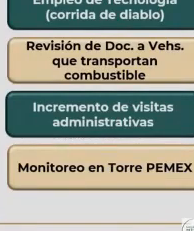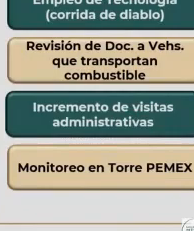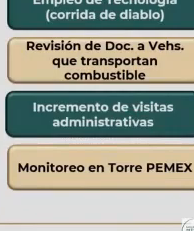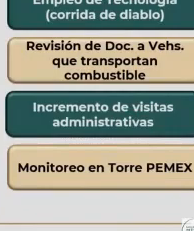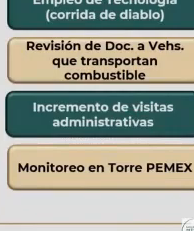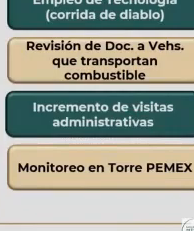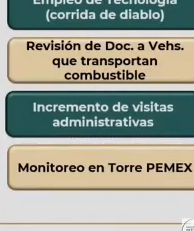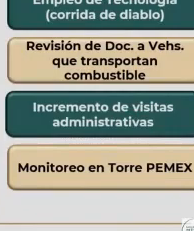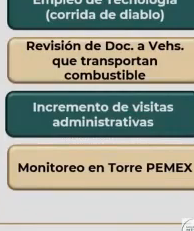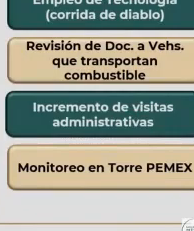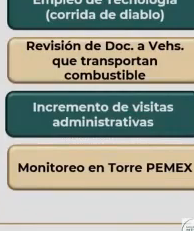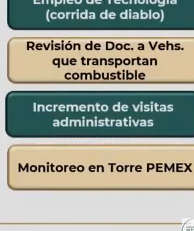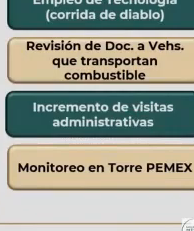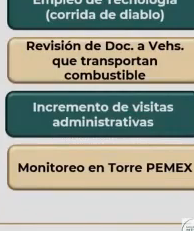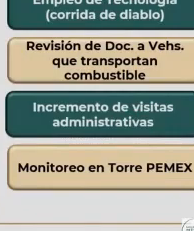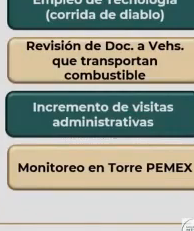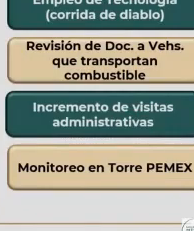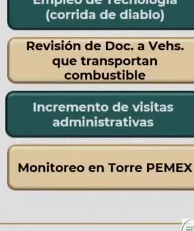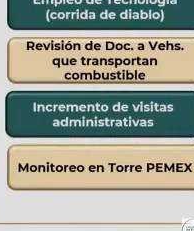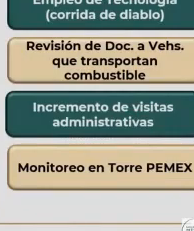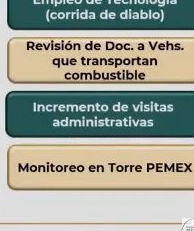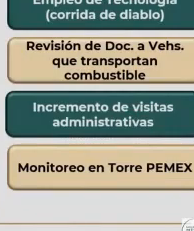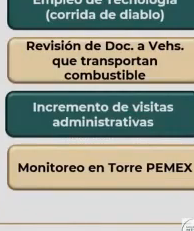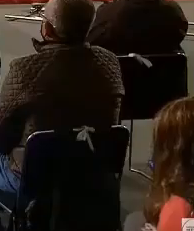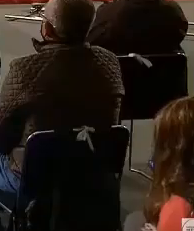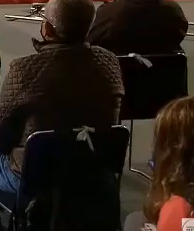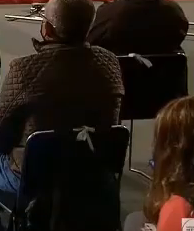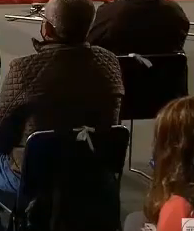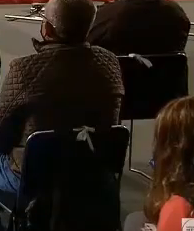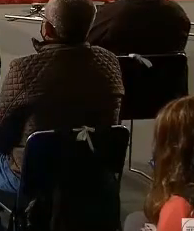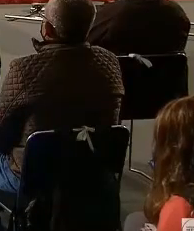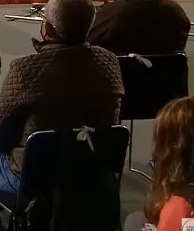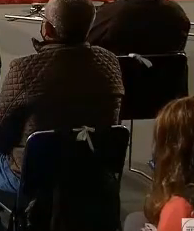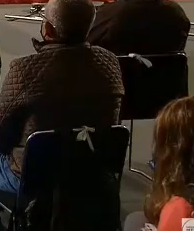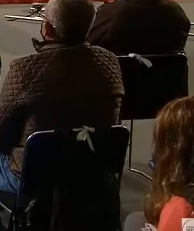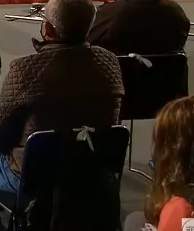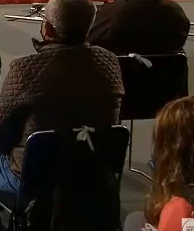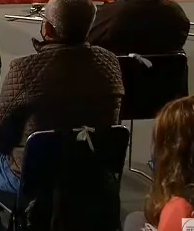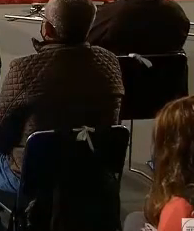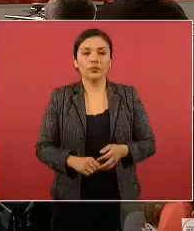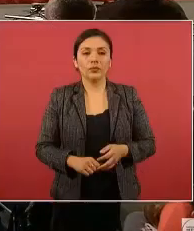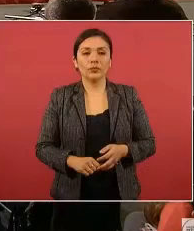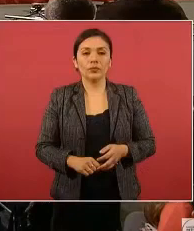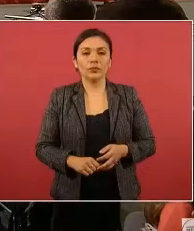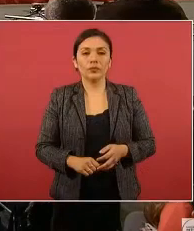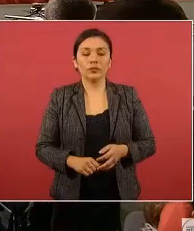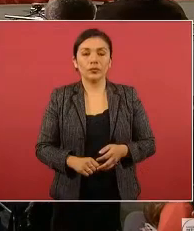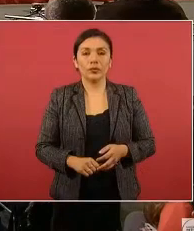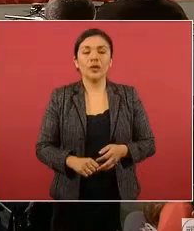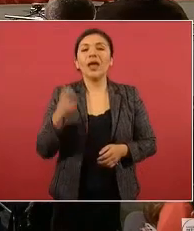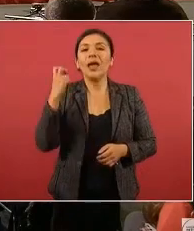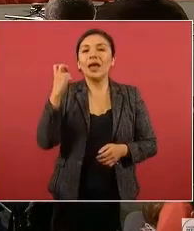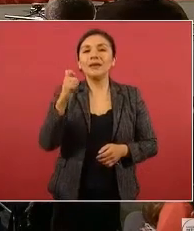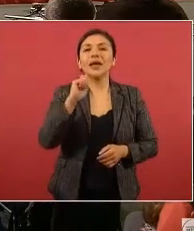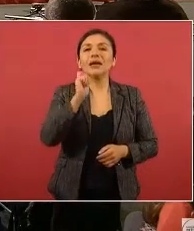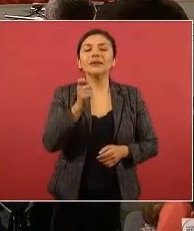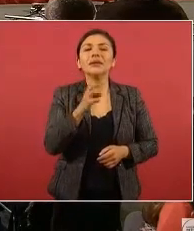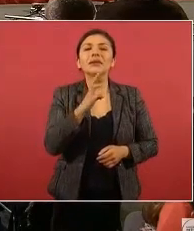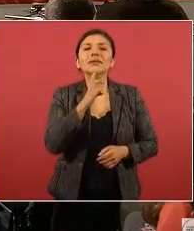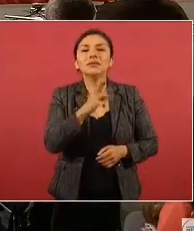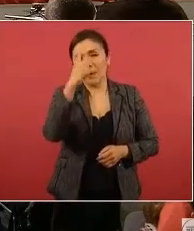en la torre de pemex adelante por favor aquí tenemos los resultados de la estrategia